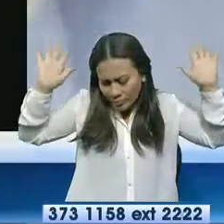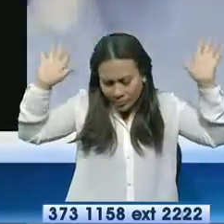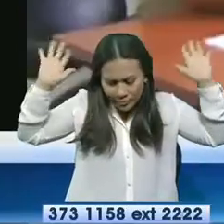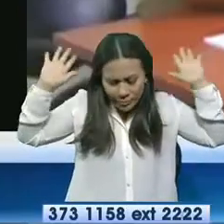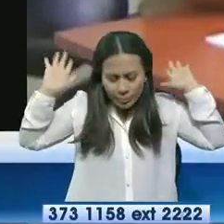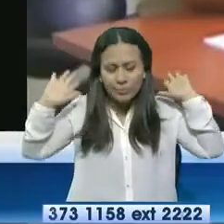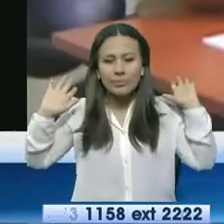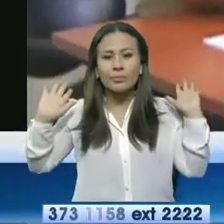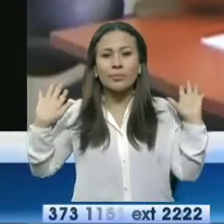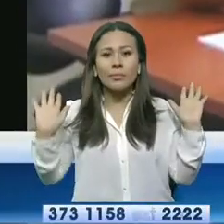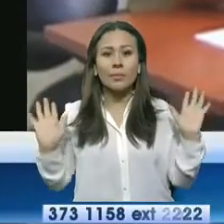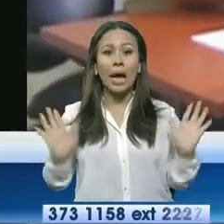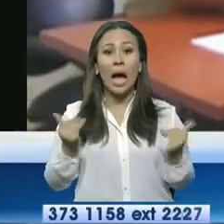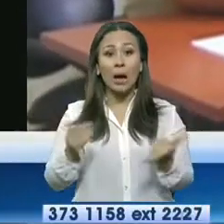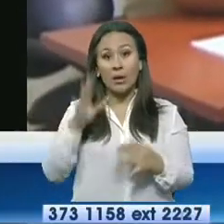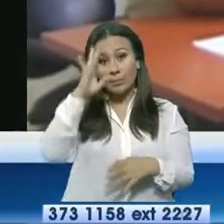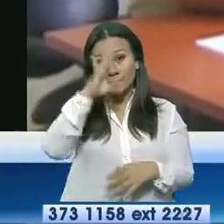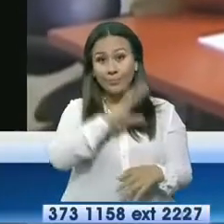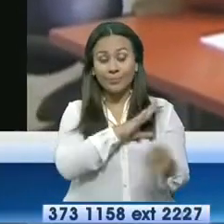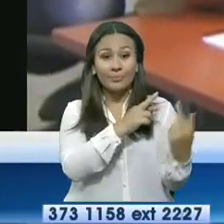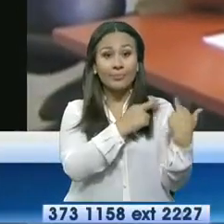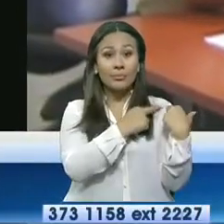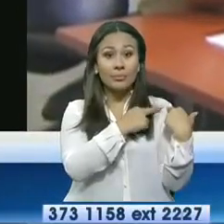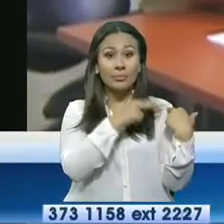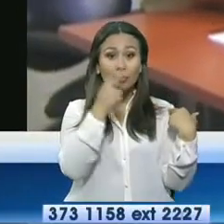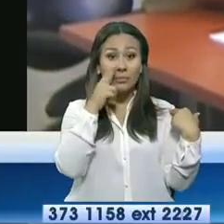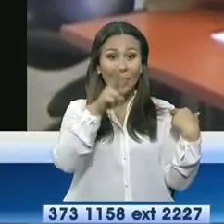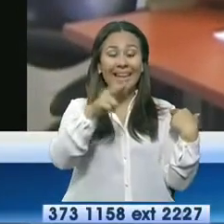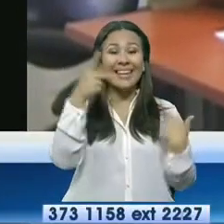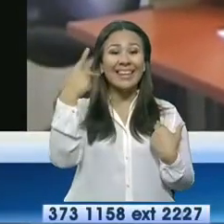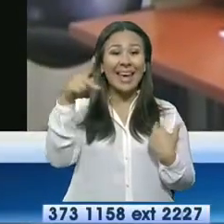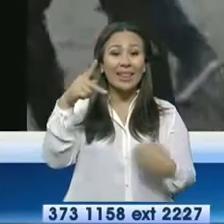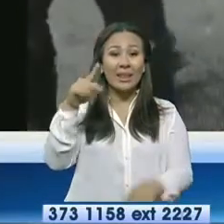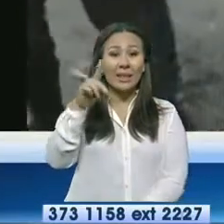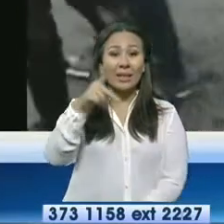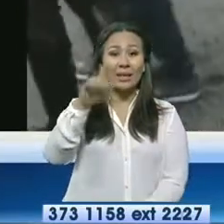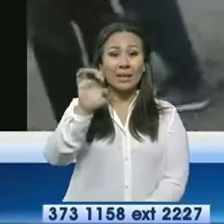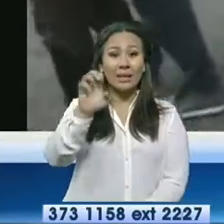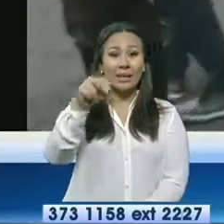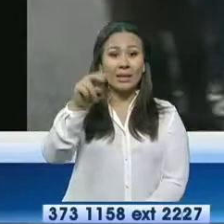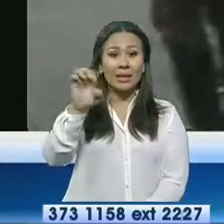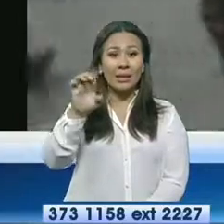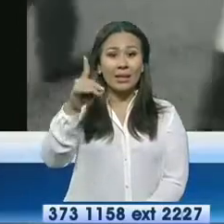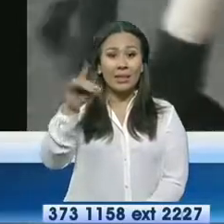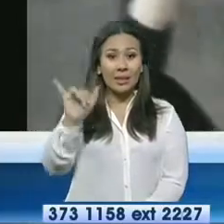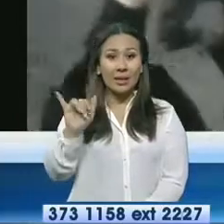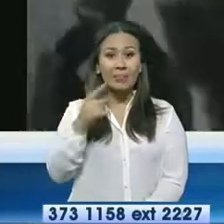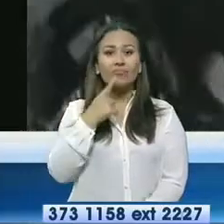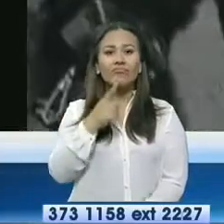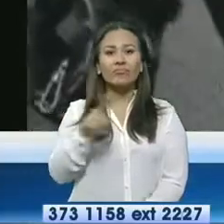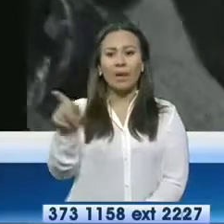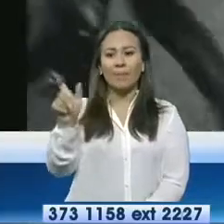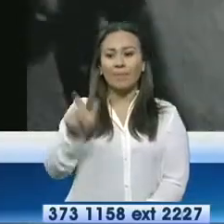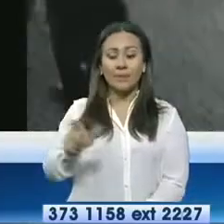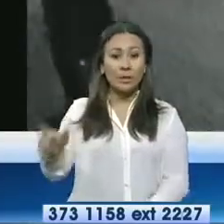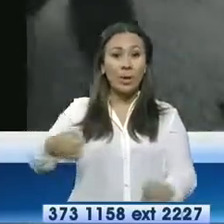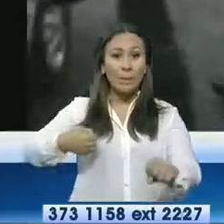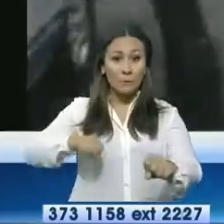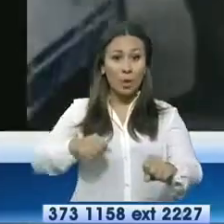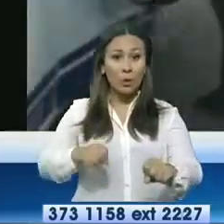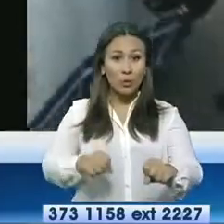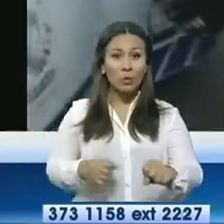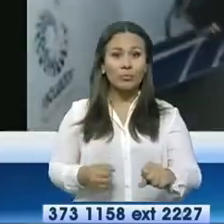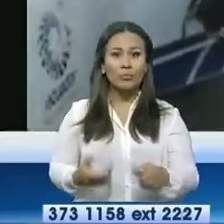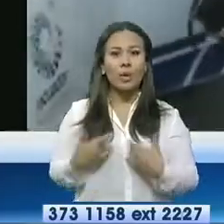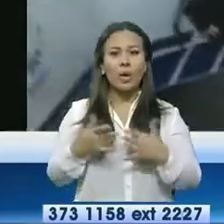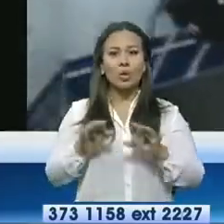nada. El capitán de policía que está a cargo del circuito Kennedy asegura que sus compañeros motorizados y los que iban en el patrullero